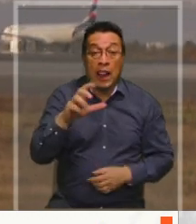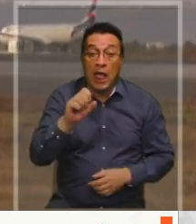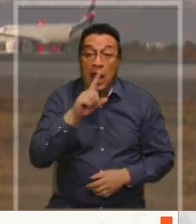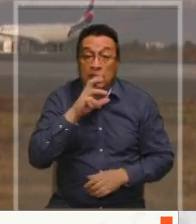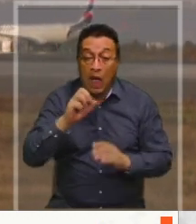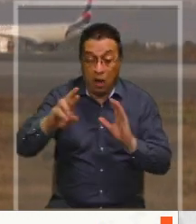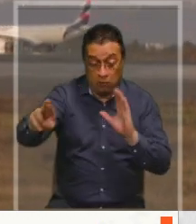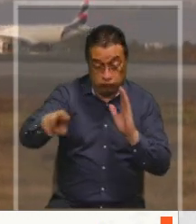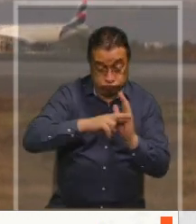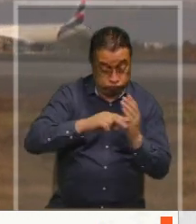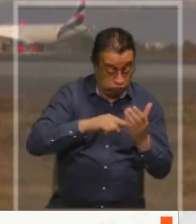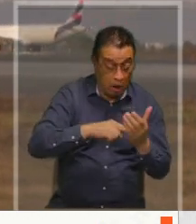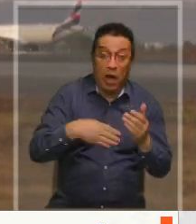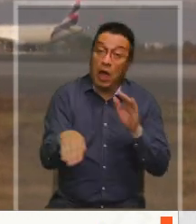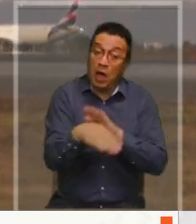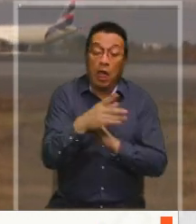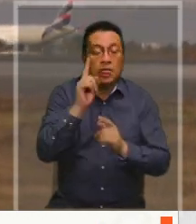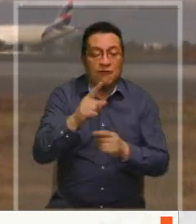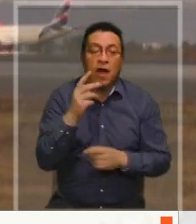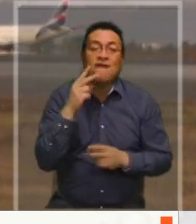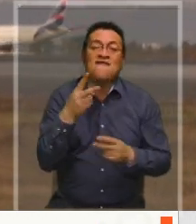hacer caso a esas alertas en lo que han dicho las autoridades la vida está por sobre el resto